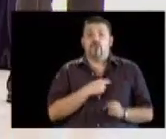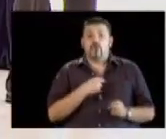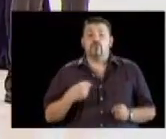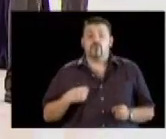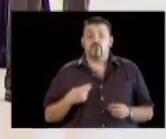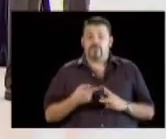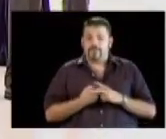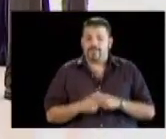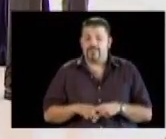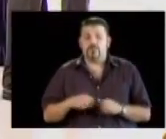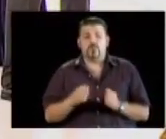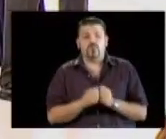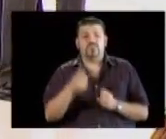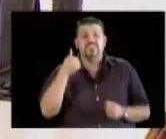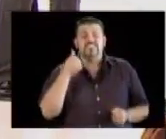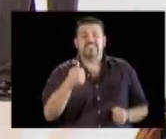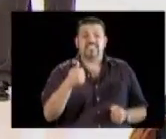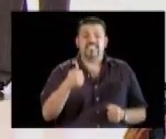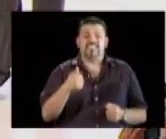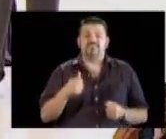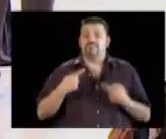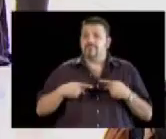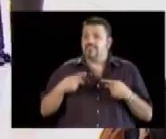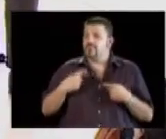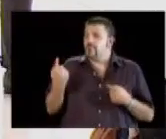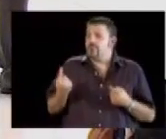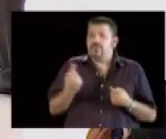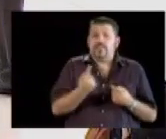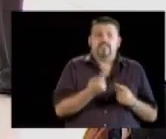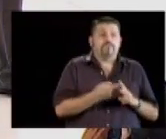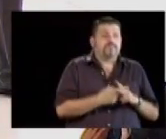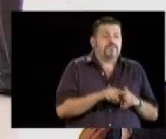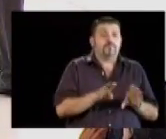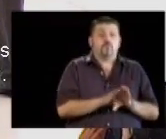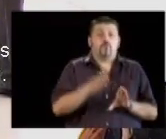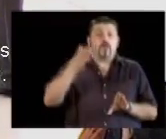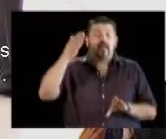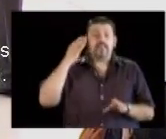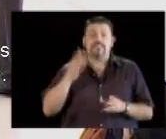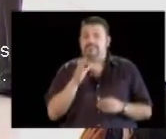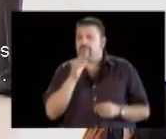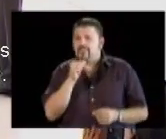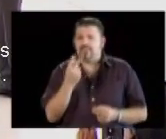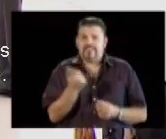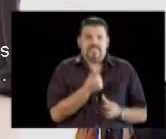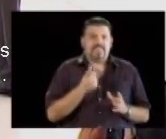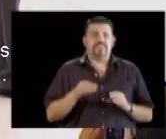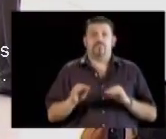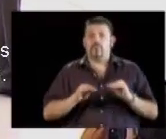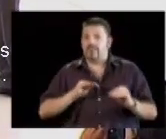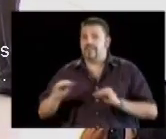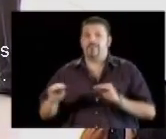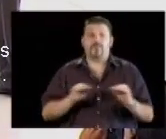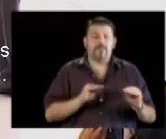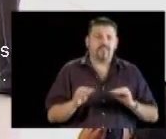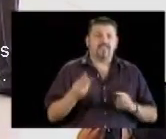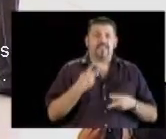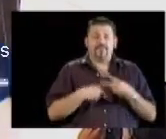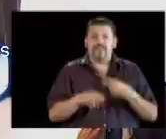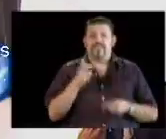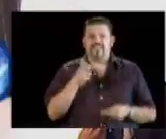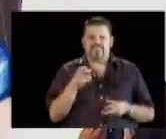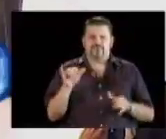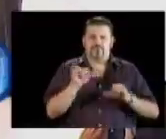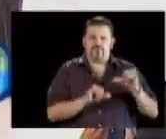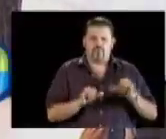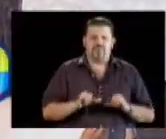con 6 distribuidores que no los creíamos mucho que digamos. Imagínense, yo les decía, viene un producto, va a suceder